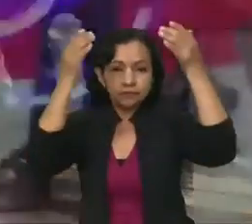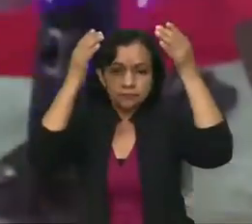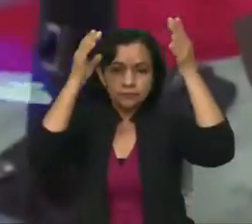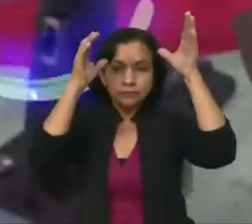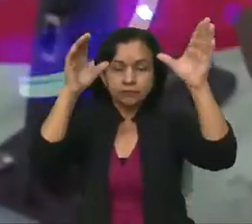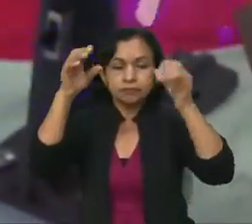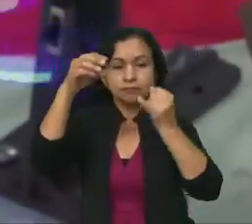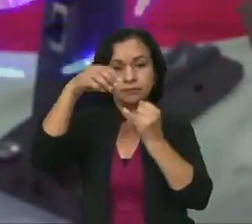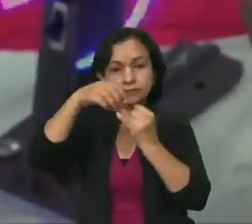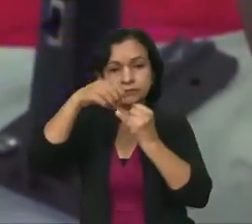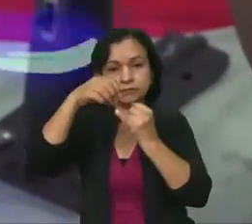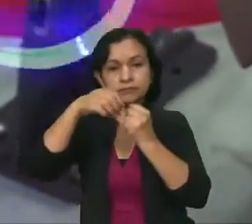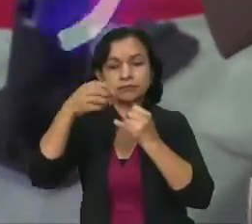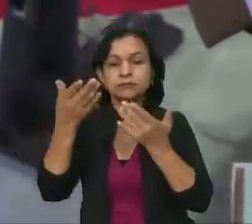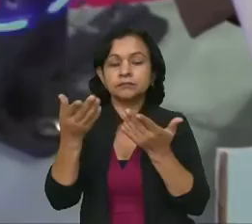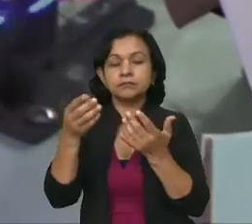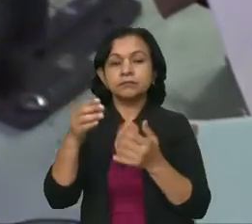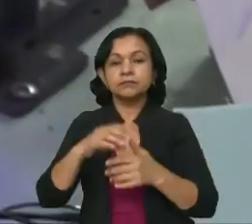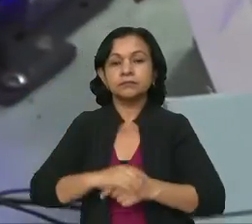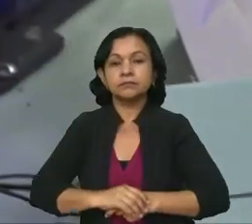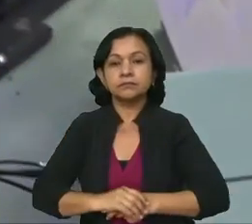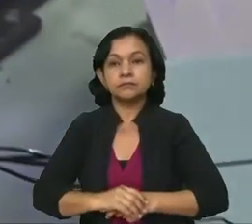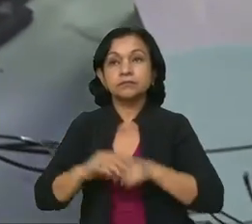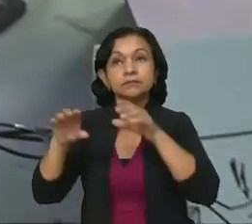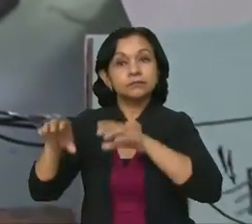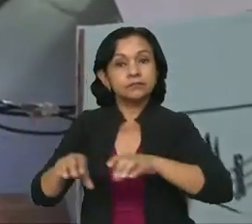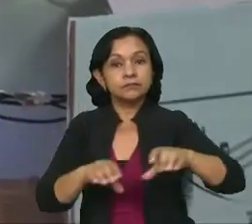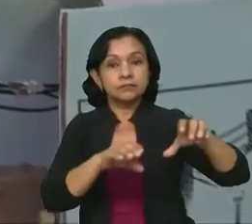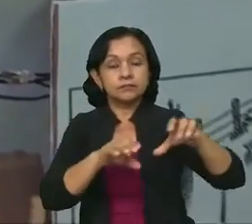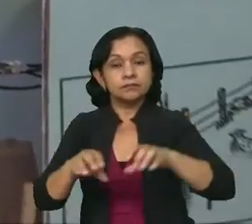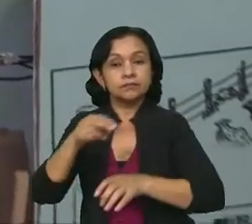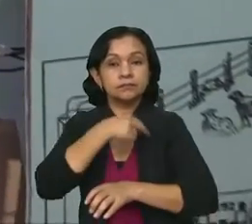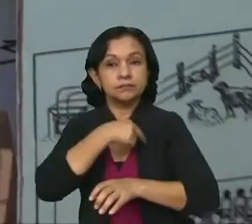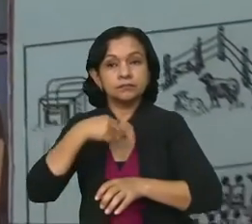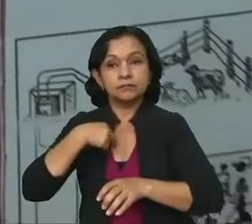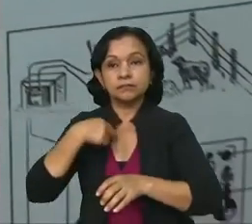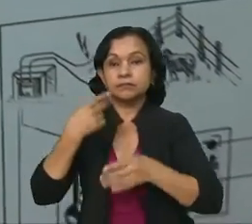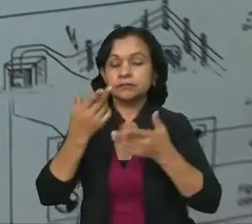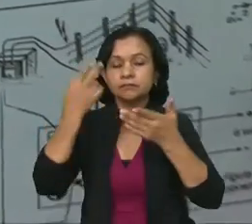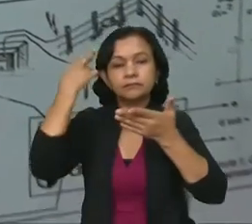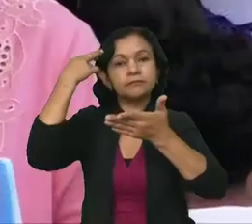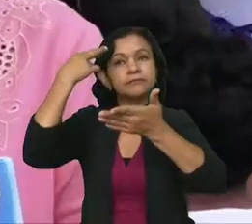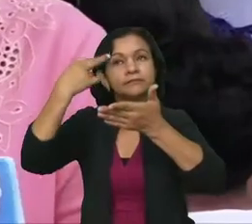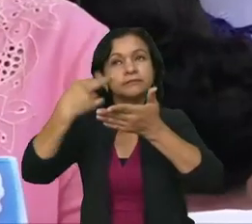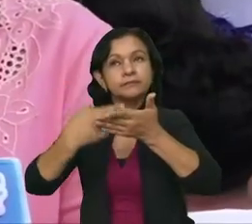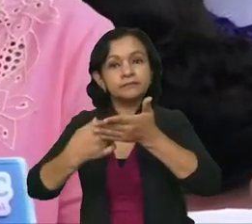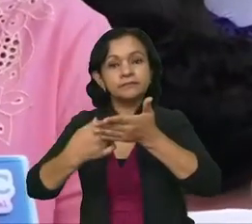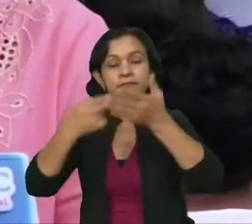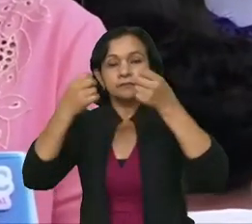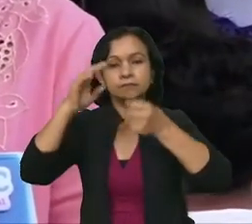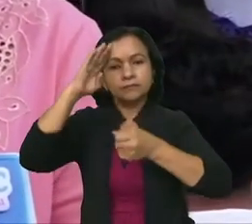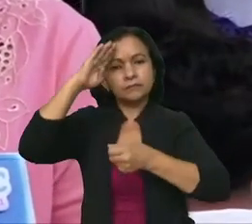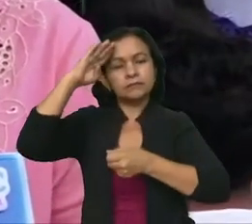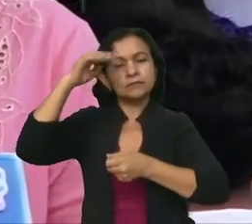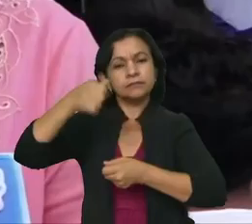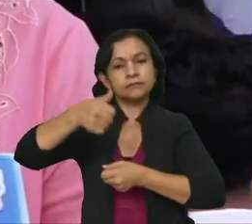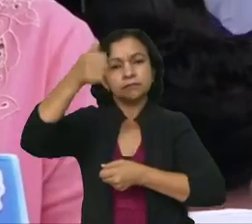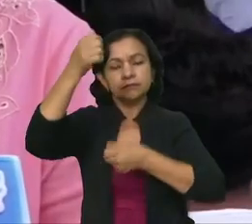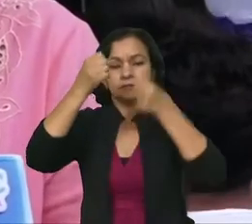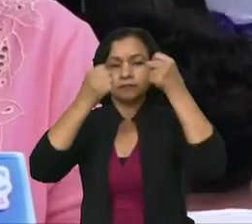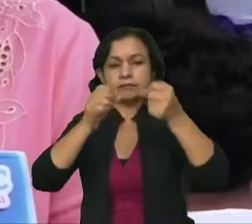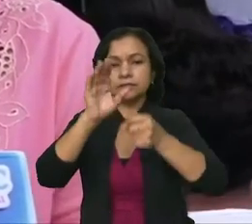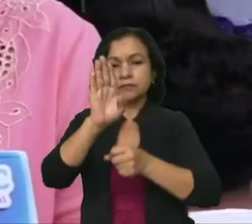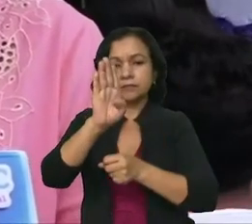Tecnológico en las instalaciones del INATEC. Esta actividad la estamos realizando en el marco de la conmemoración de nuestro general, nuestro héroe nacional